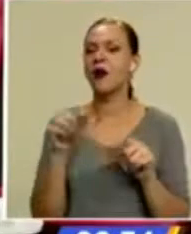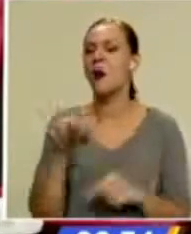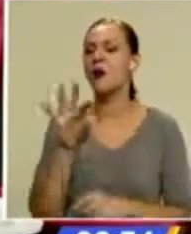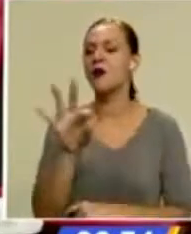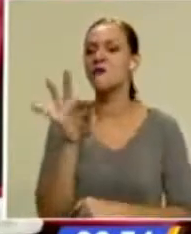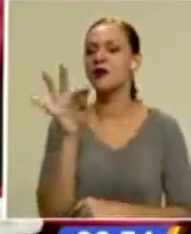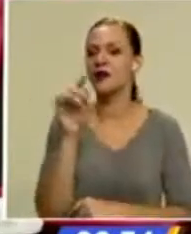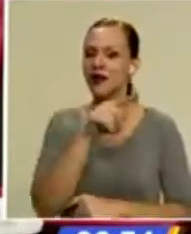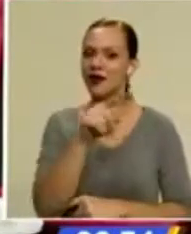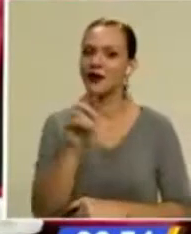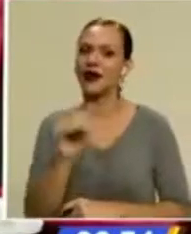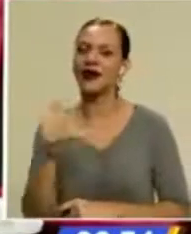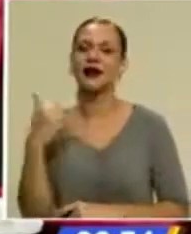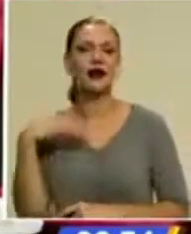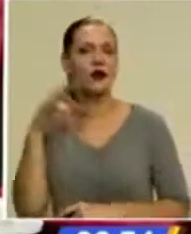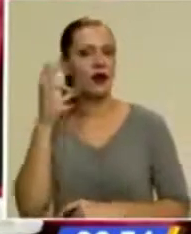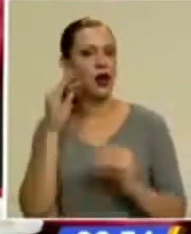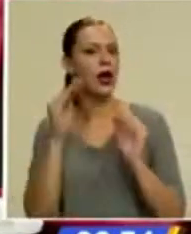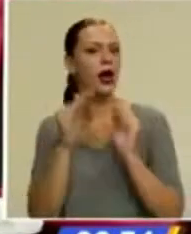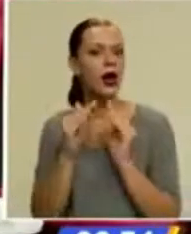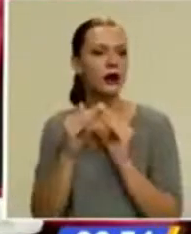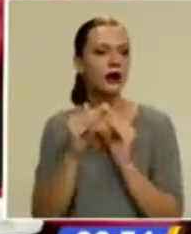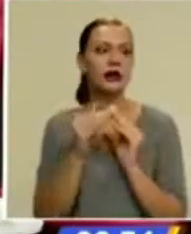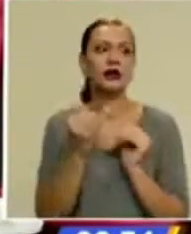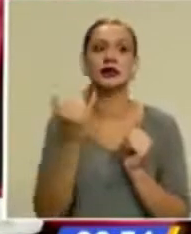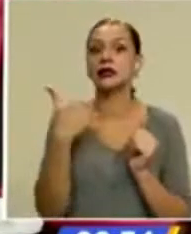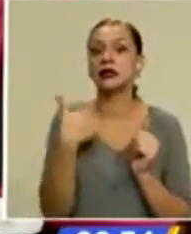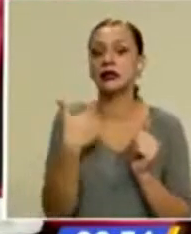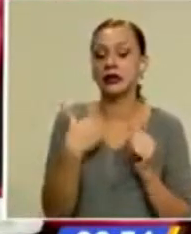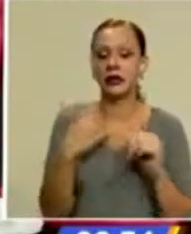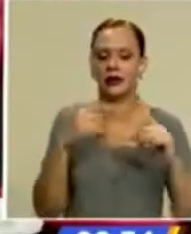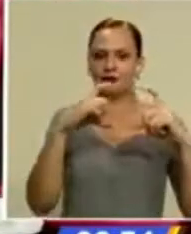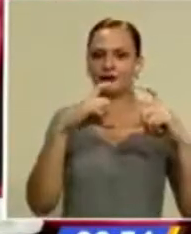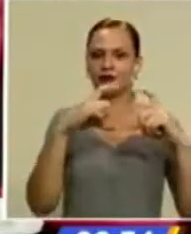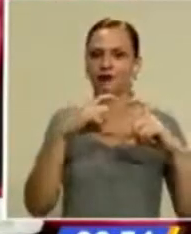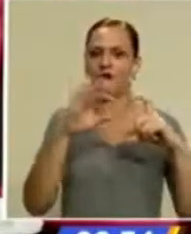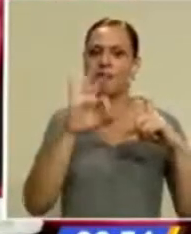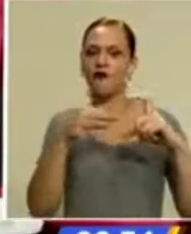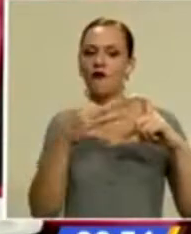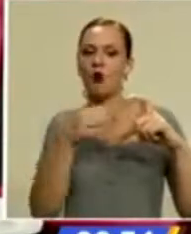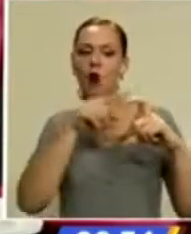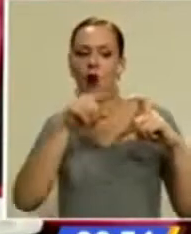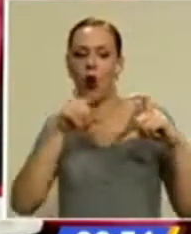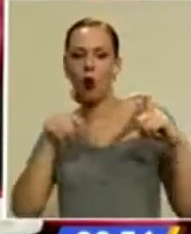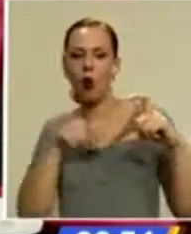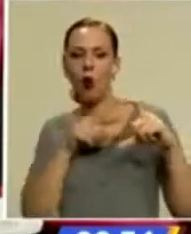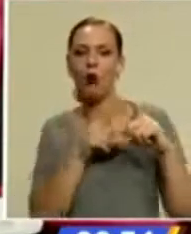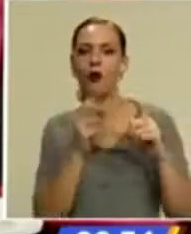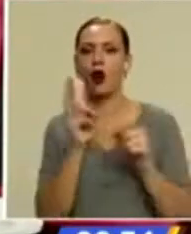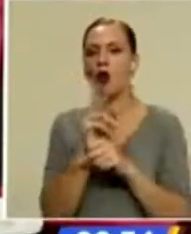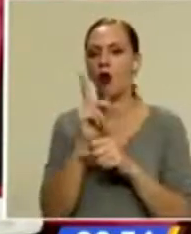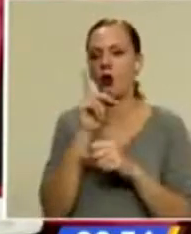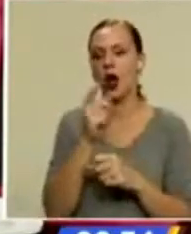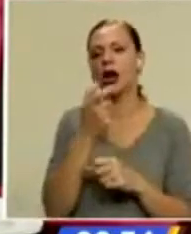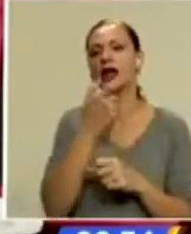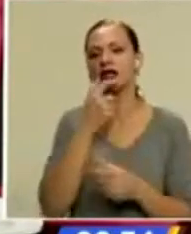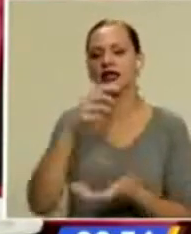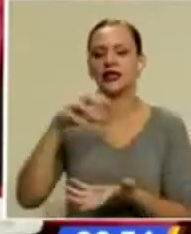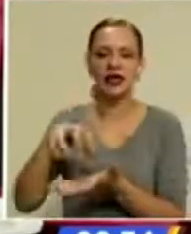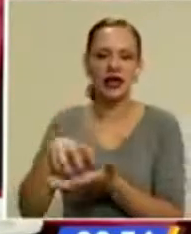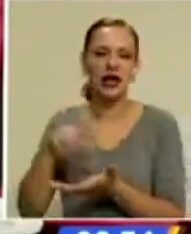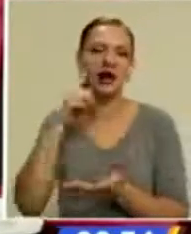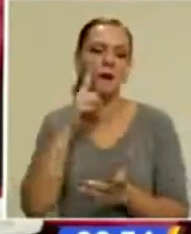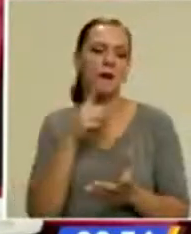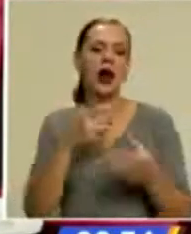invitar a los niños y niñas que están en casa, que si tienen moldes, que si tienen moldes que se usan para hacer galletas, para